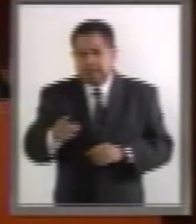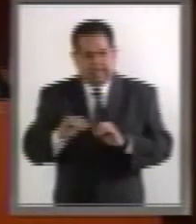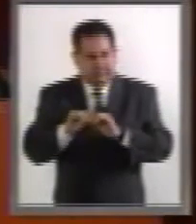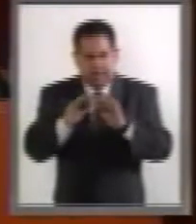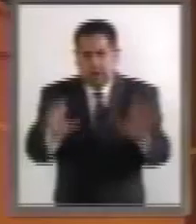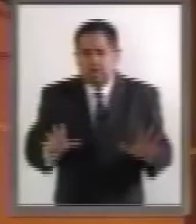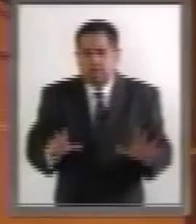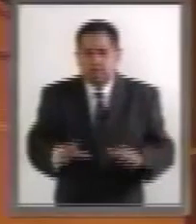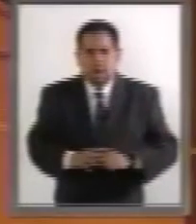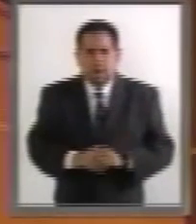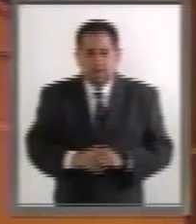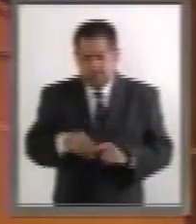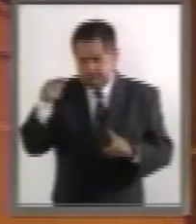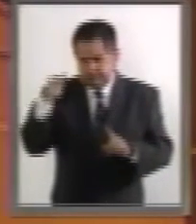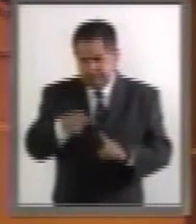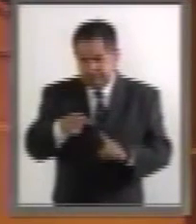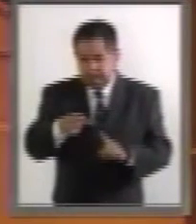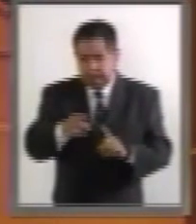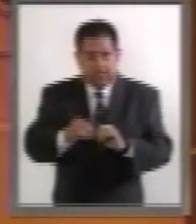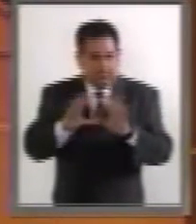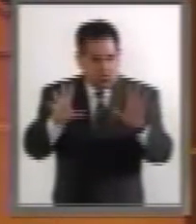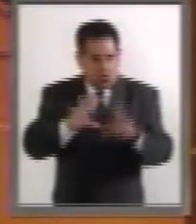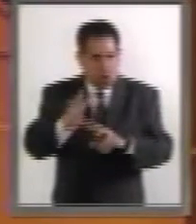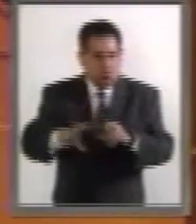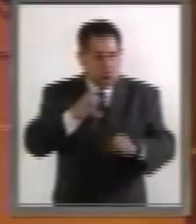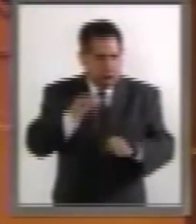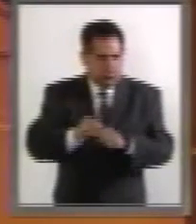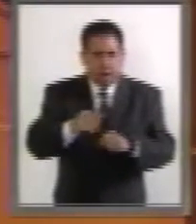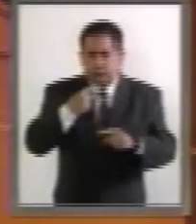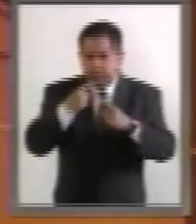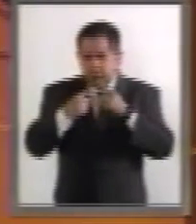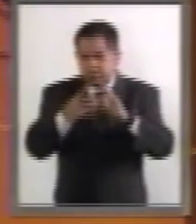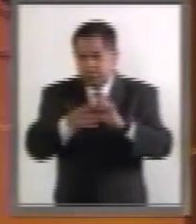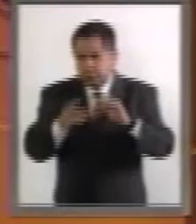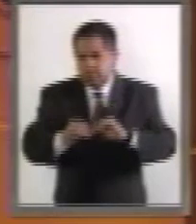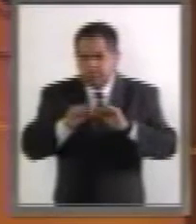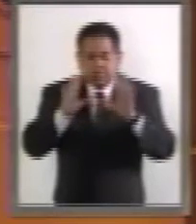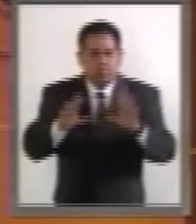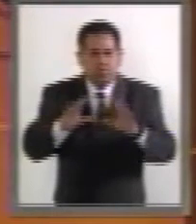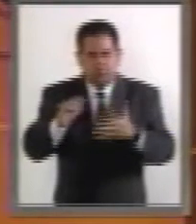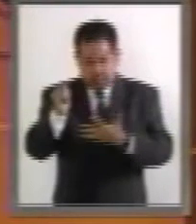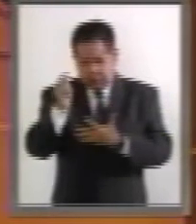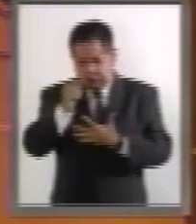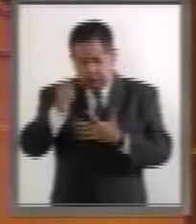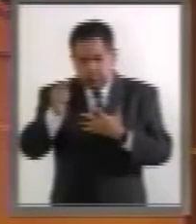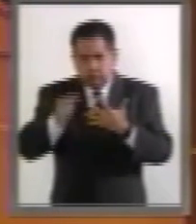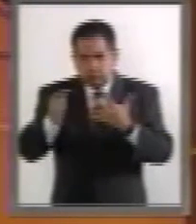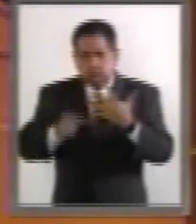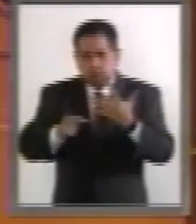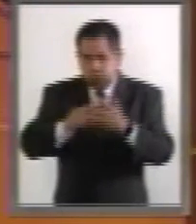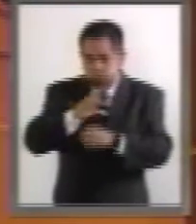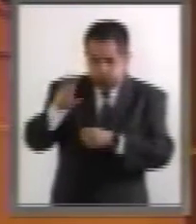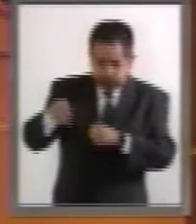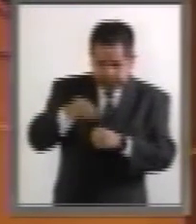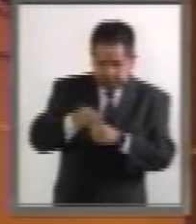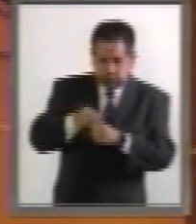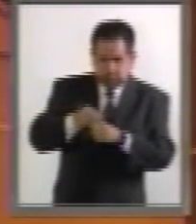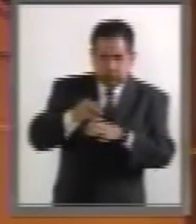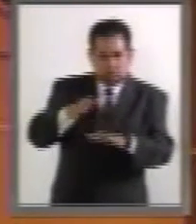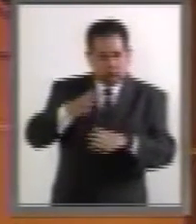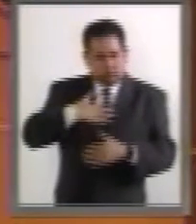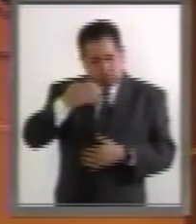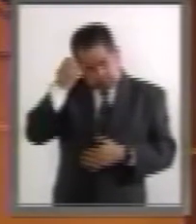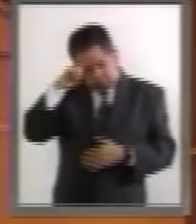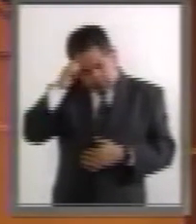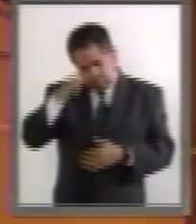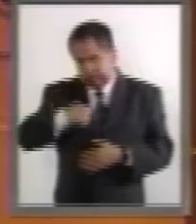claro, concreto, pero completo, y que explique todos y cada uno de los elementos sobre su